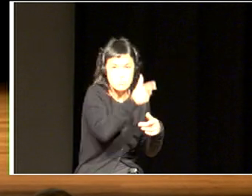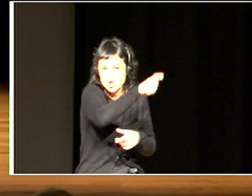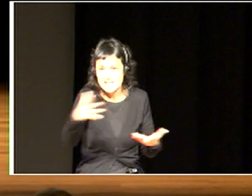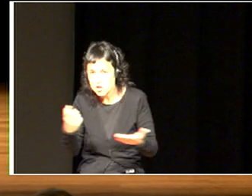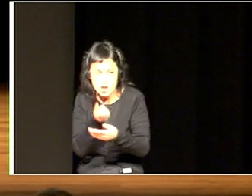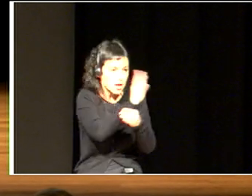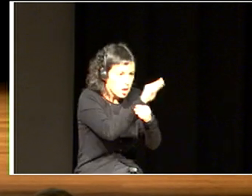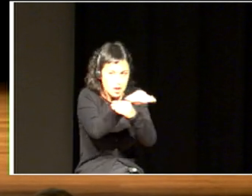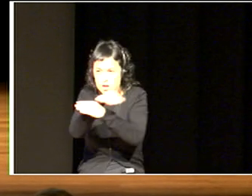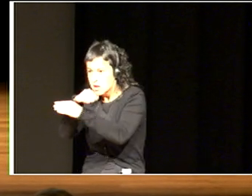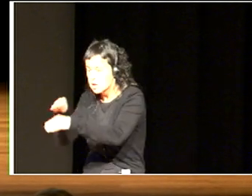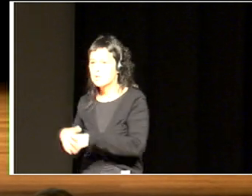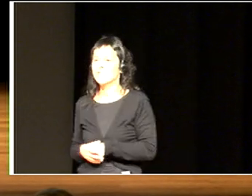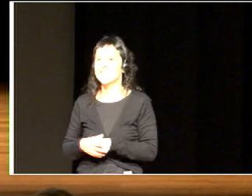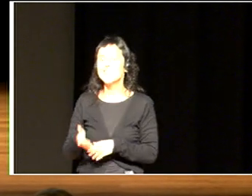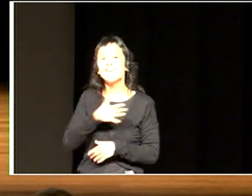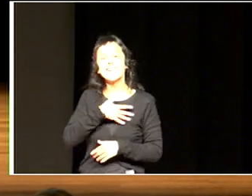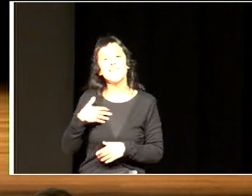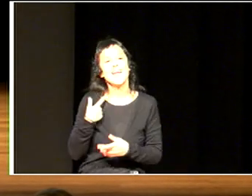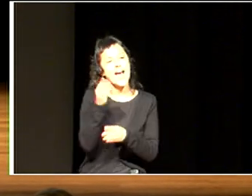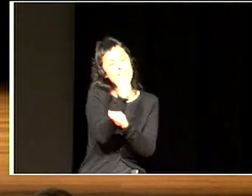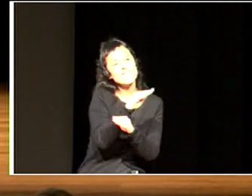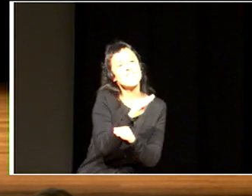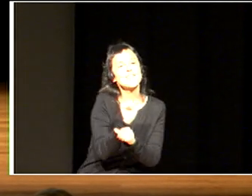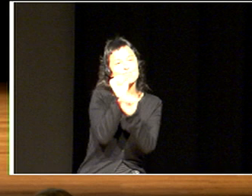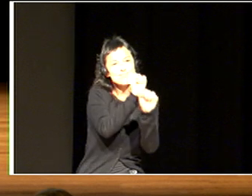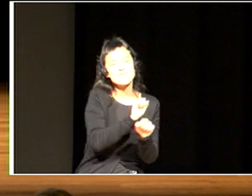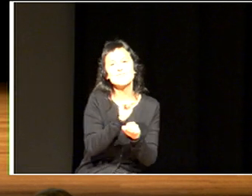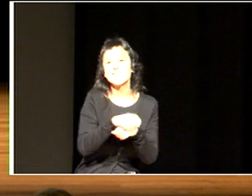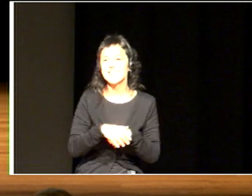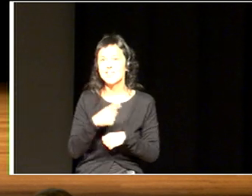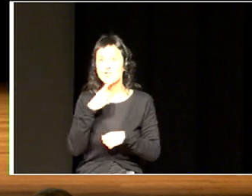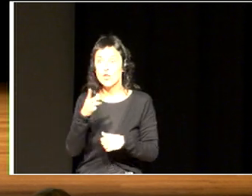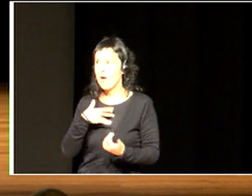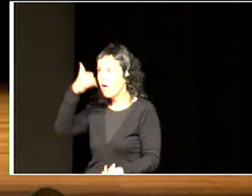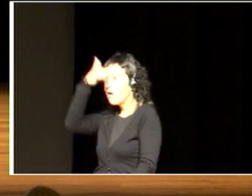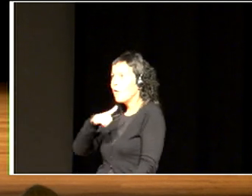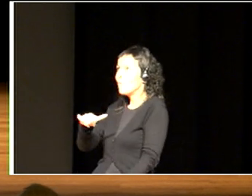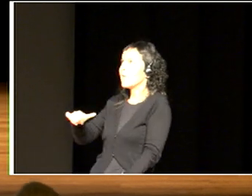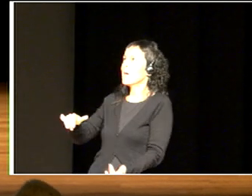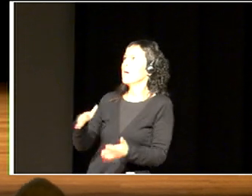hay que proteger que tú digas un varón dandy sabes